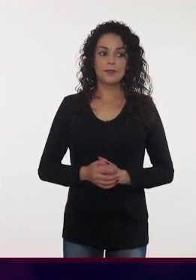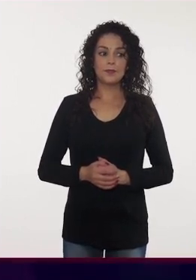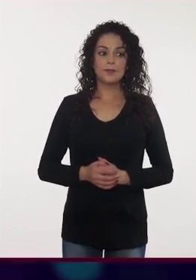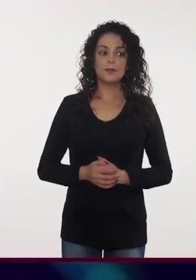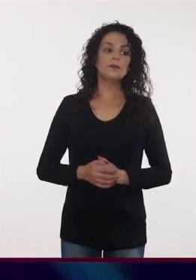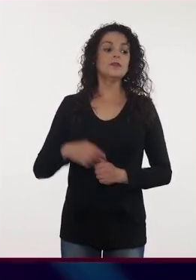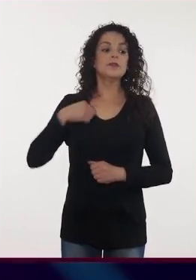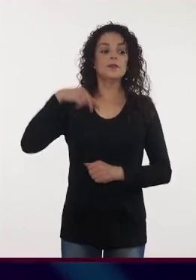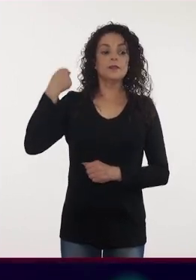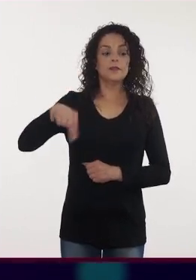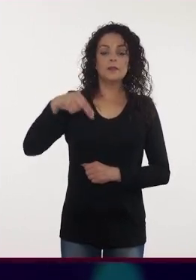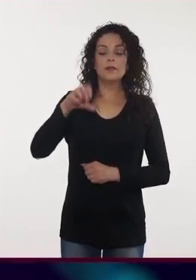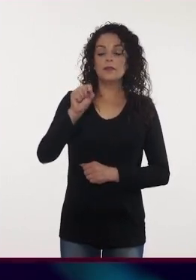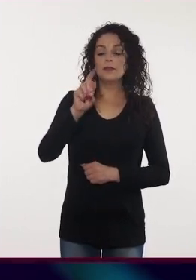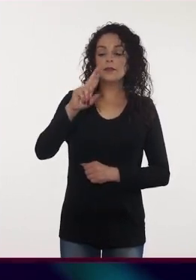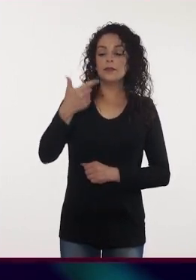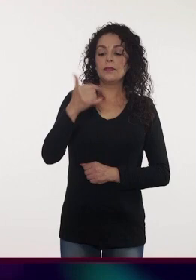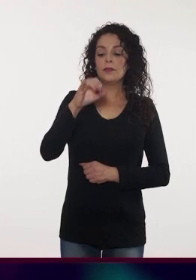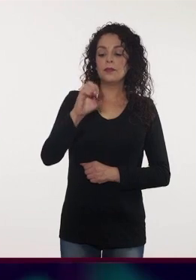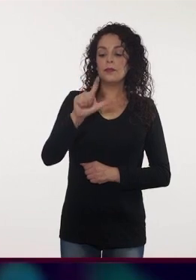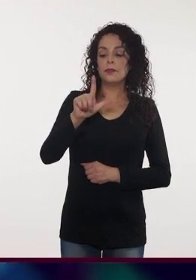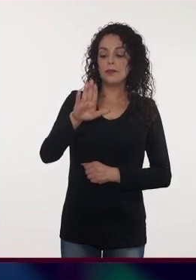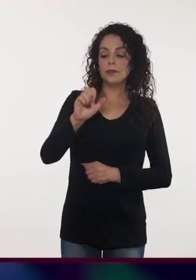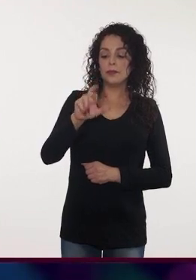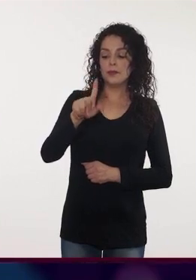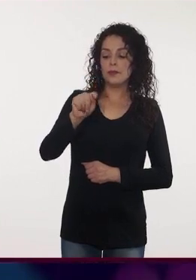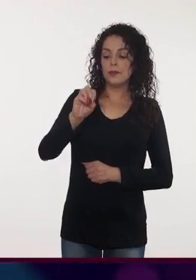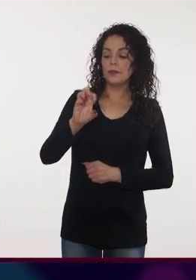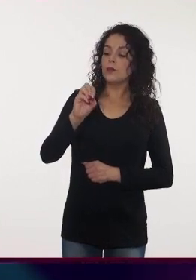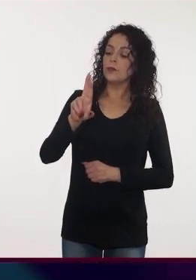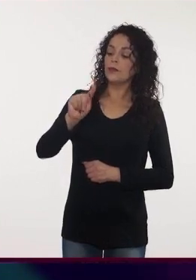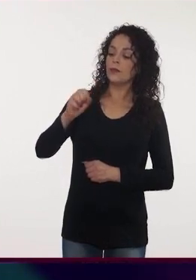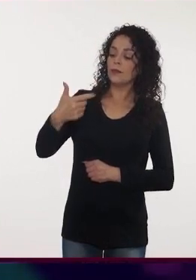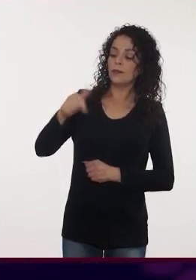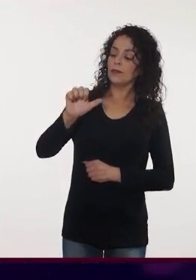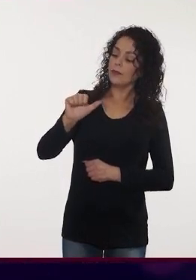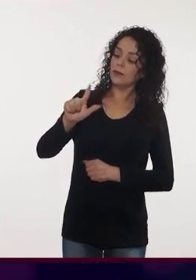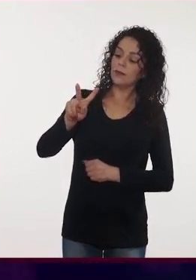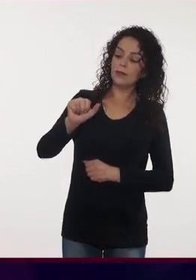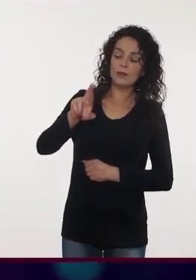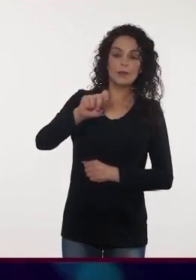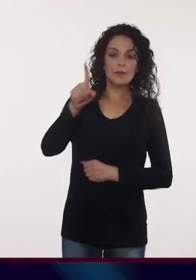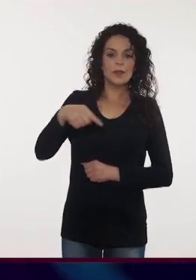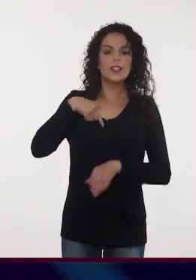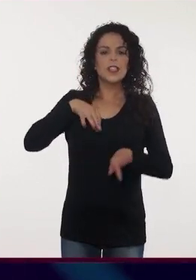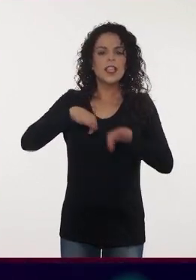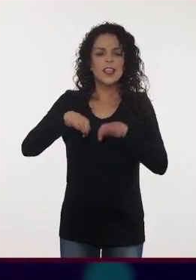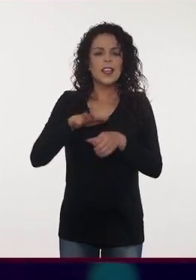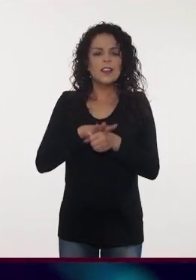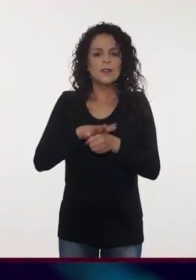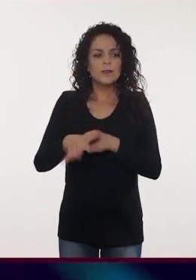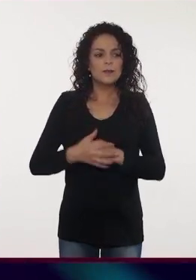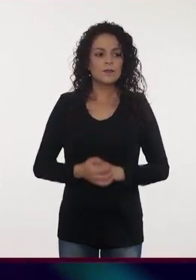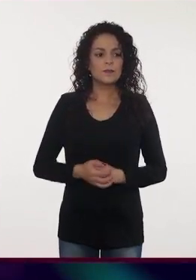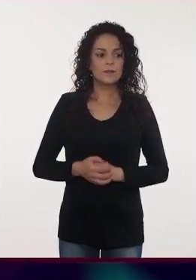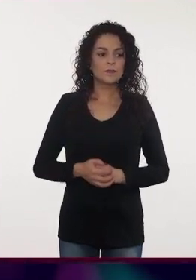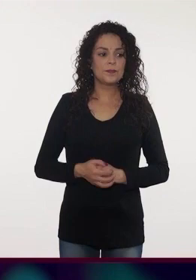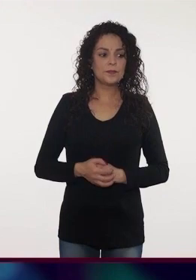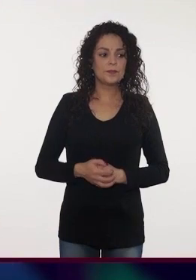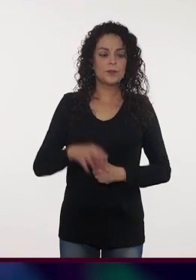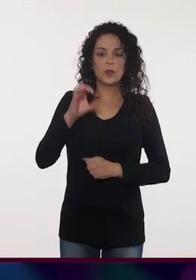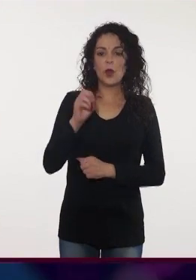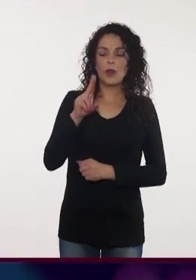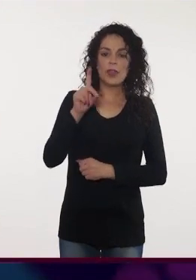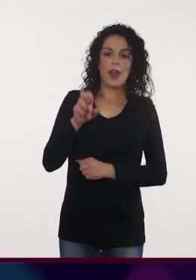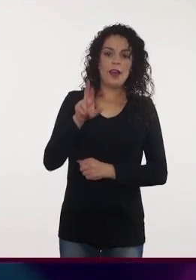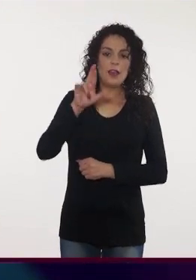Me llamo Sergio Alberto Ortega Álvarez y mi oficio es laudería